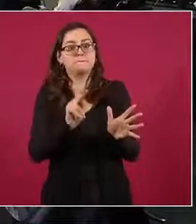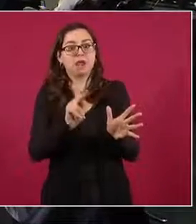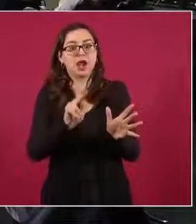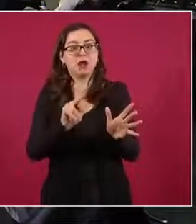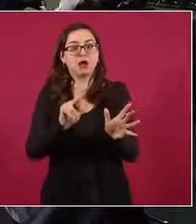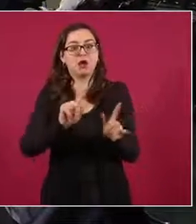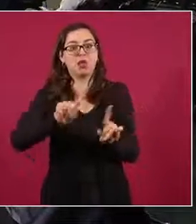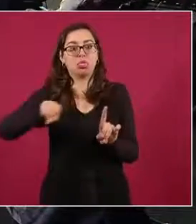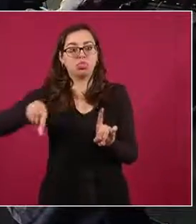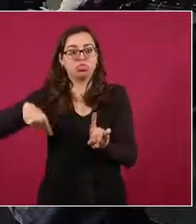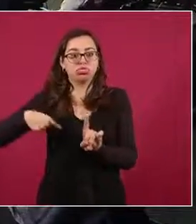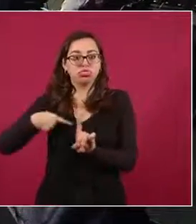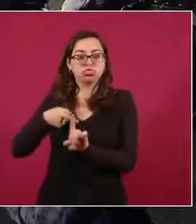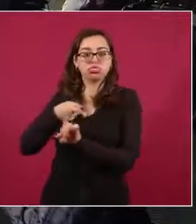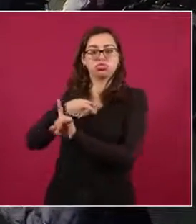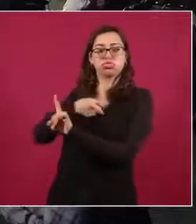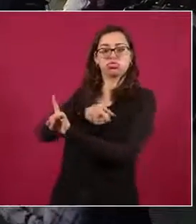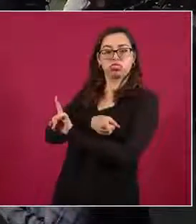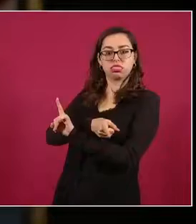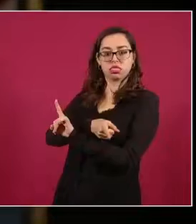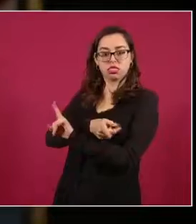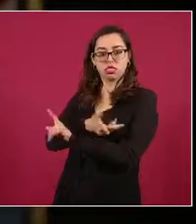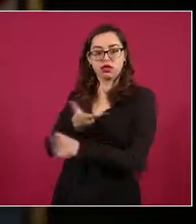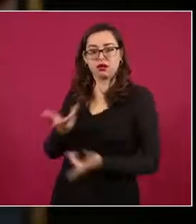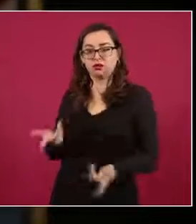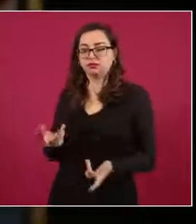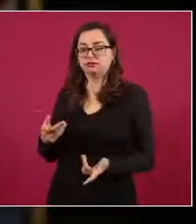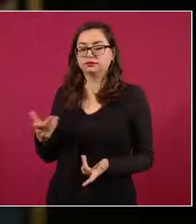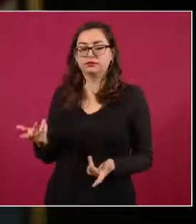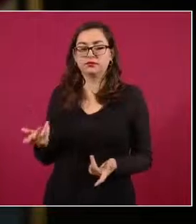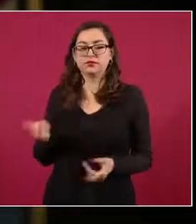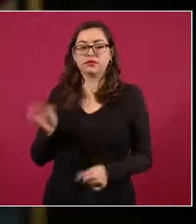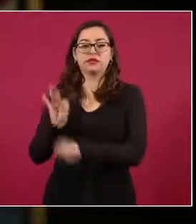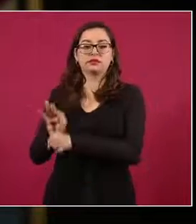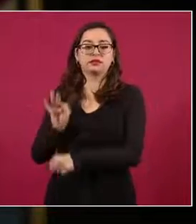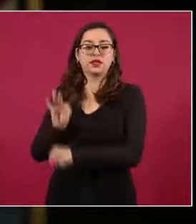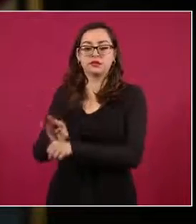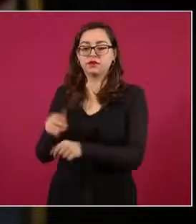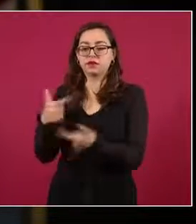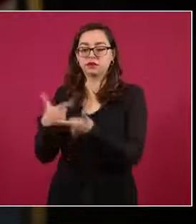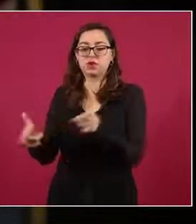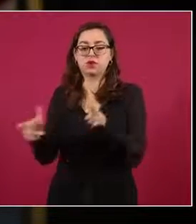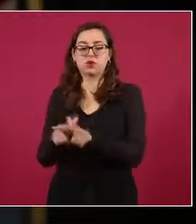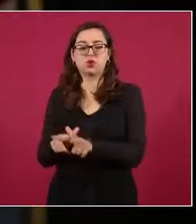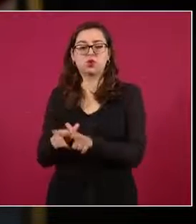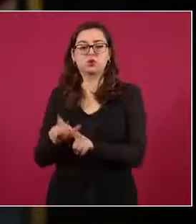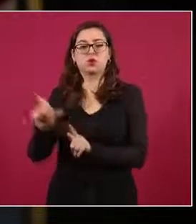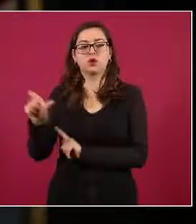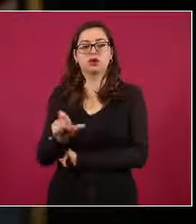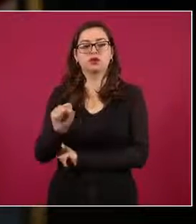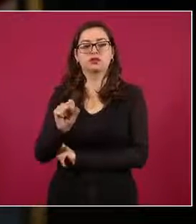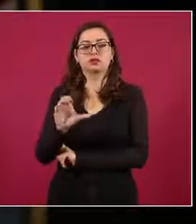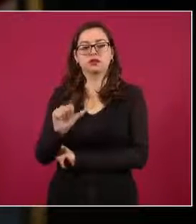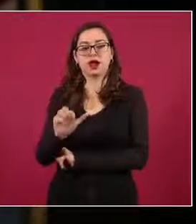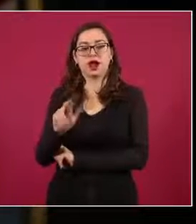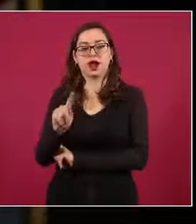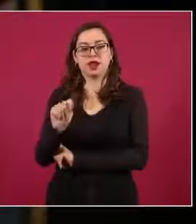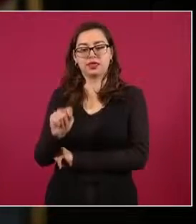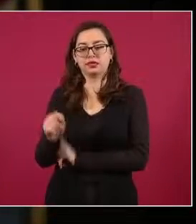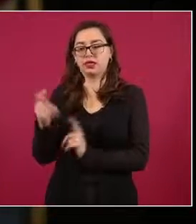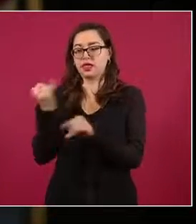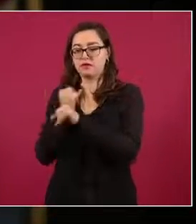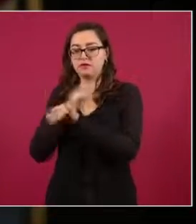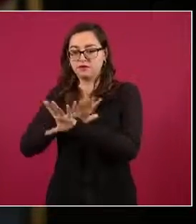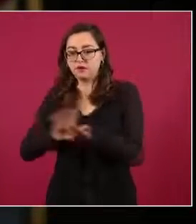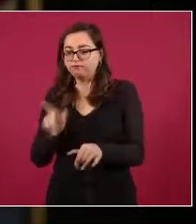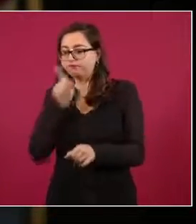es protector de uno de los ecocidas que usted ha mencionado, de Grupo Xcaret, esconde toda la